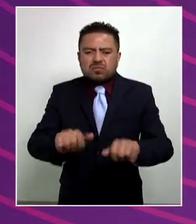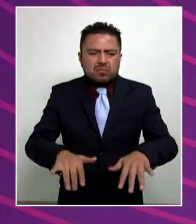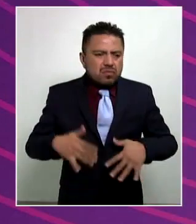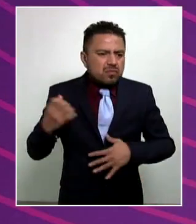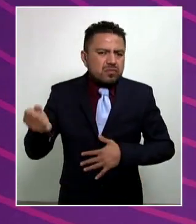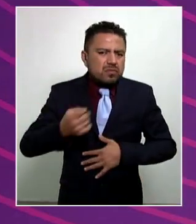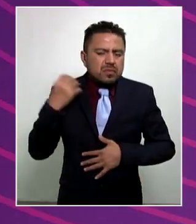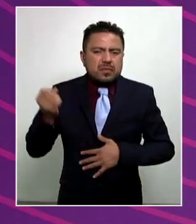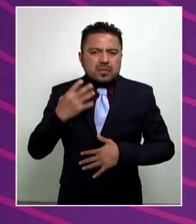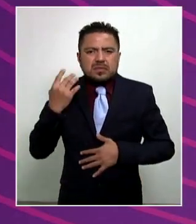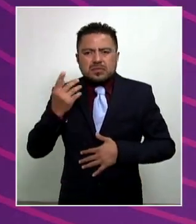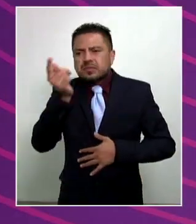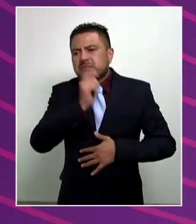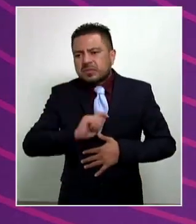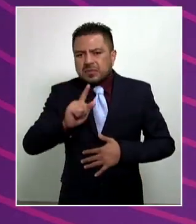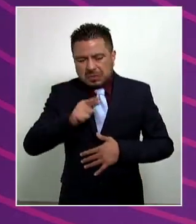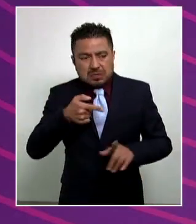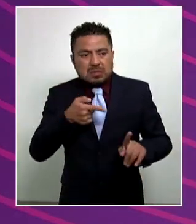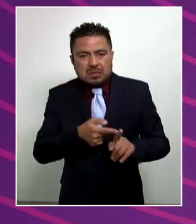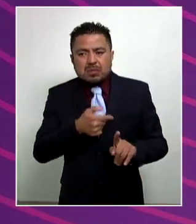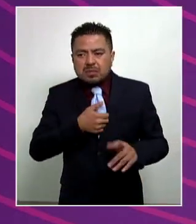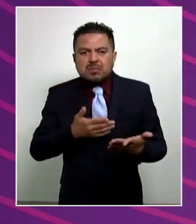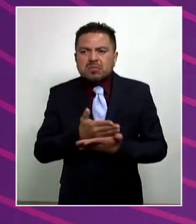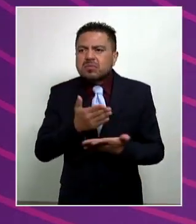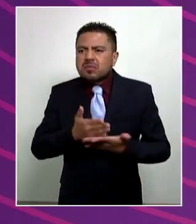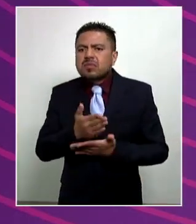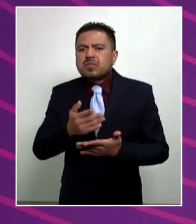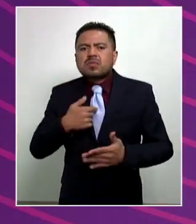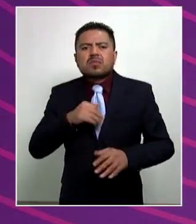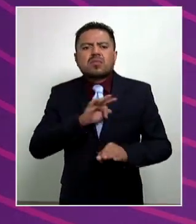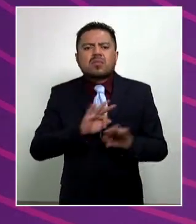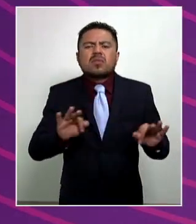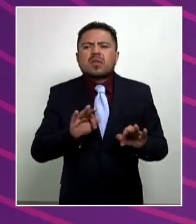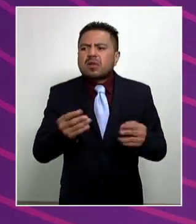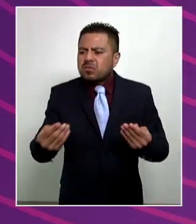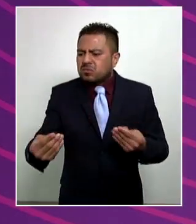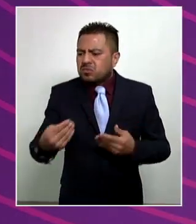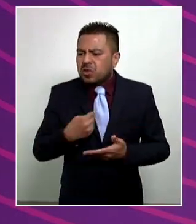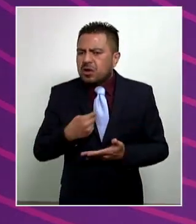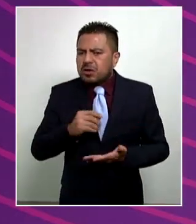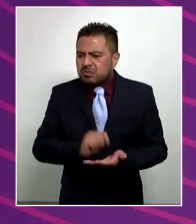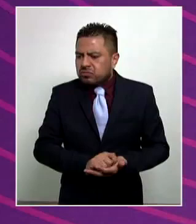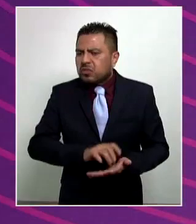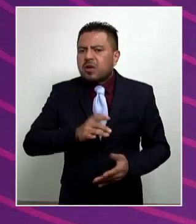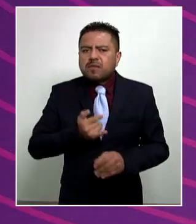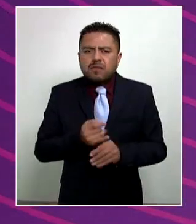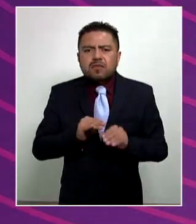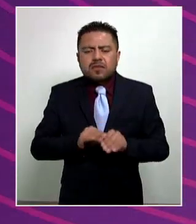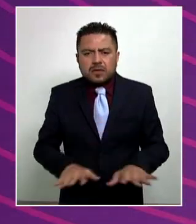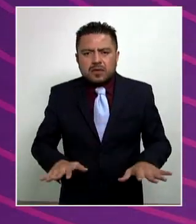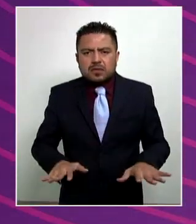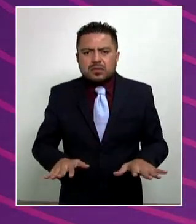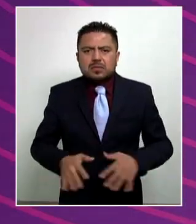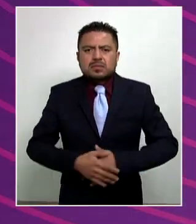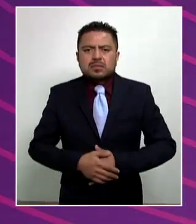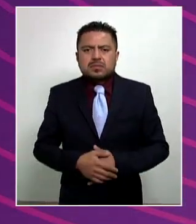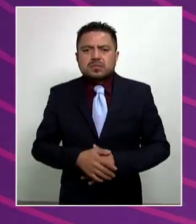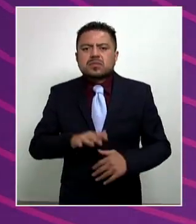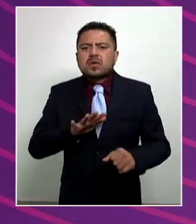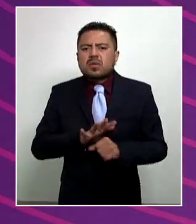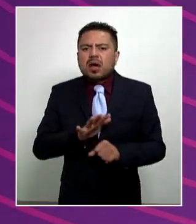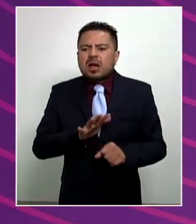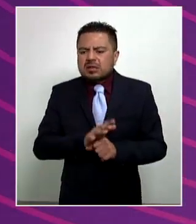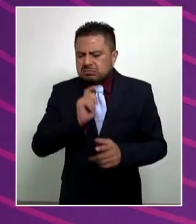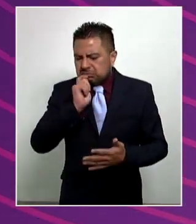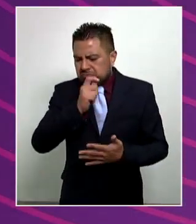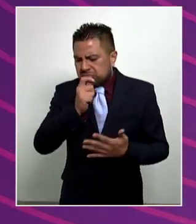eventos académicos, por supuesto, y del activismo que me pudieran dar como el sustento, la información de las